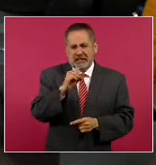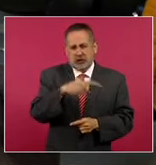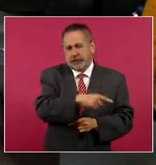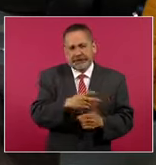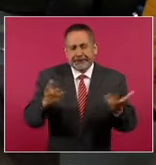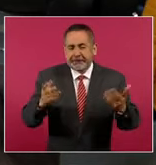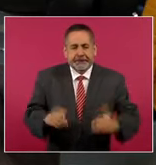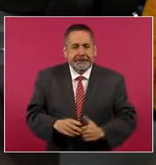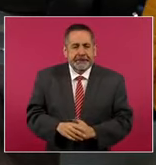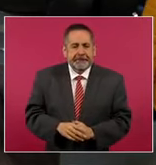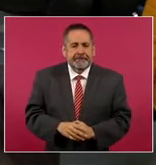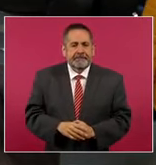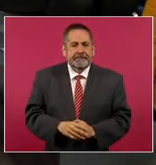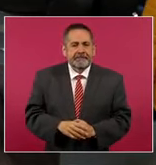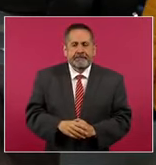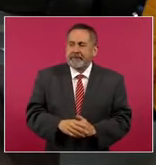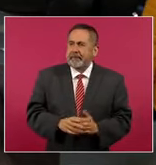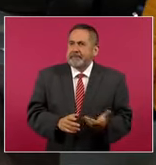no